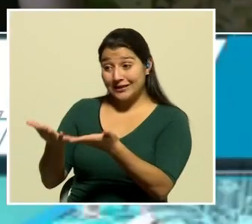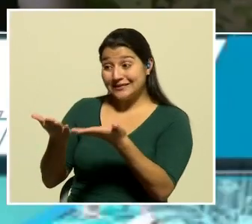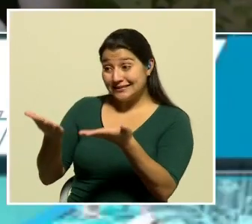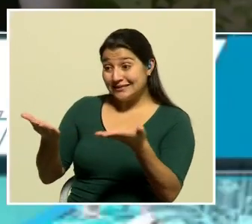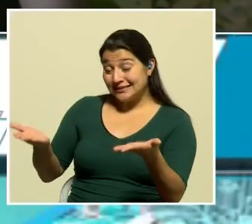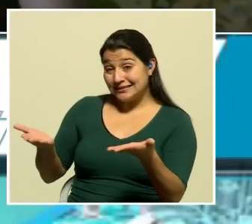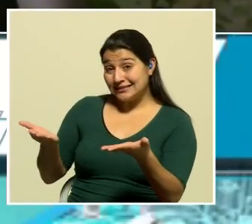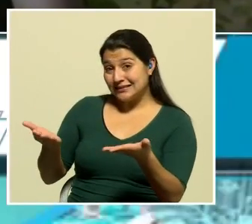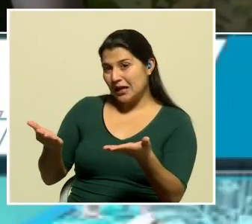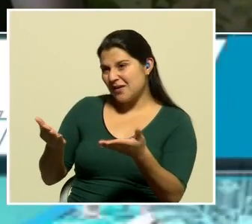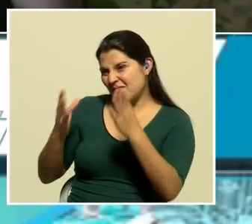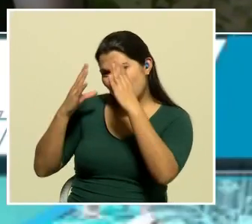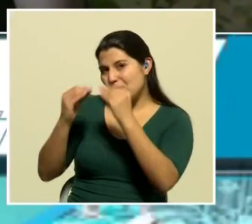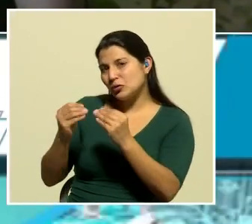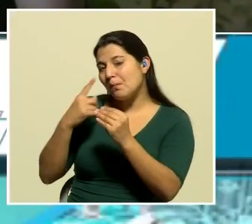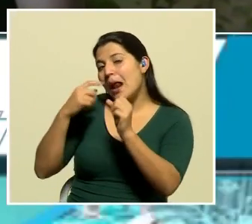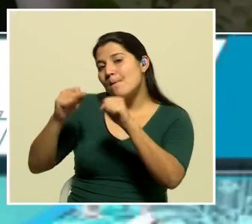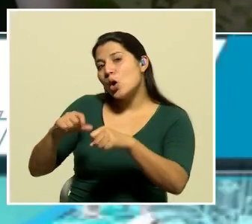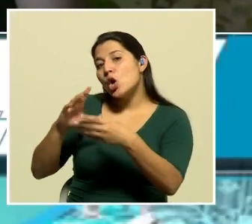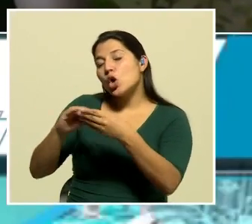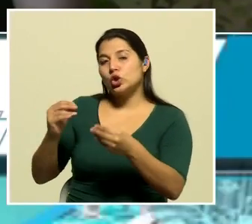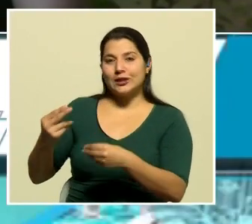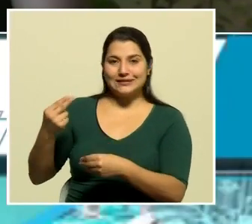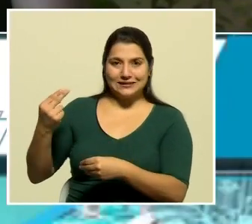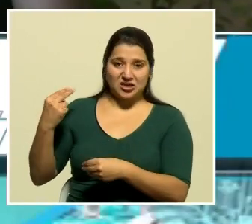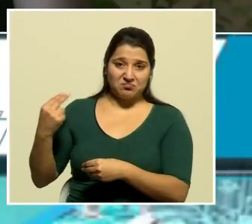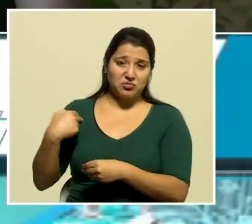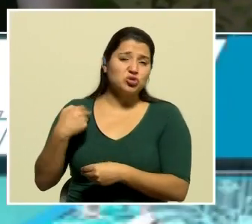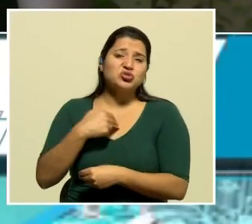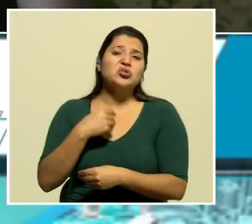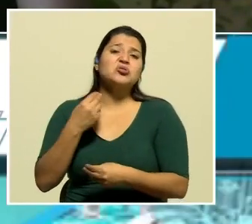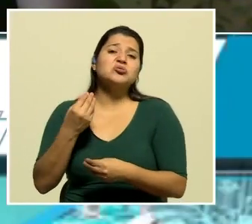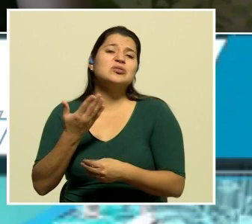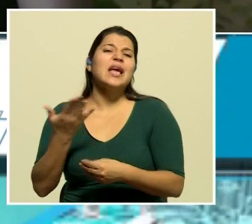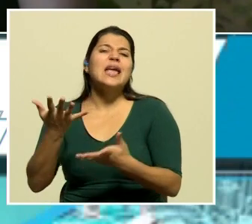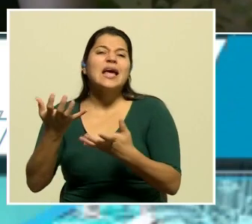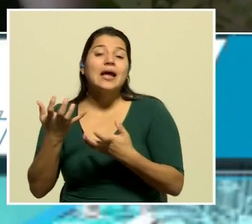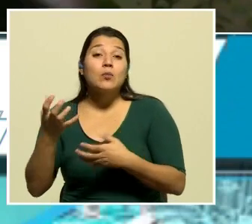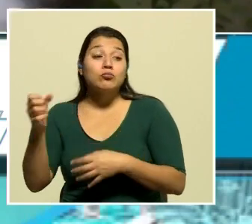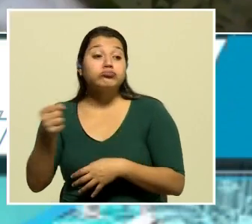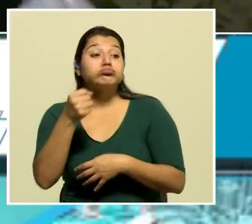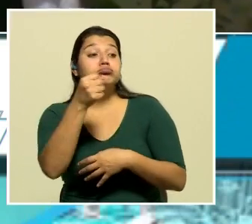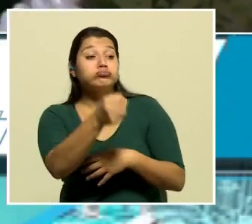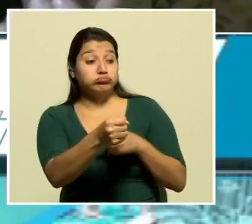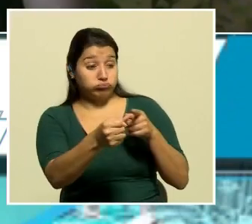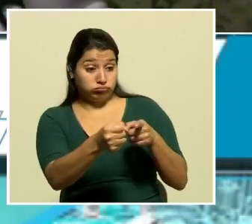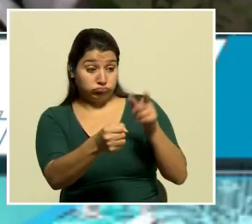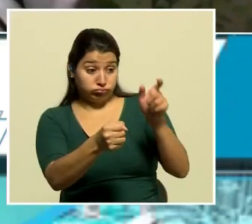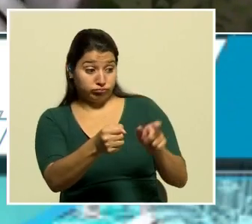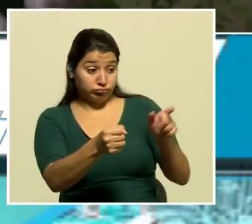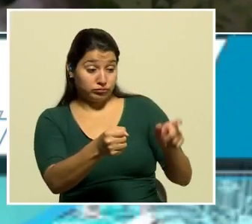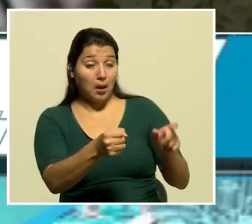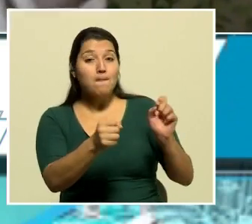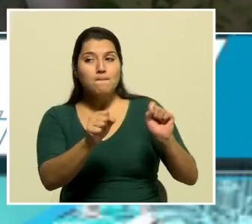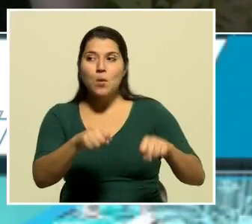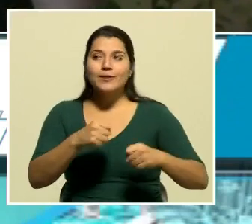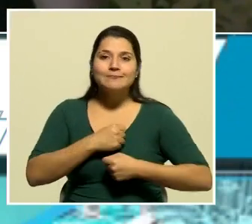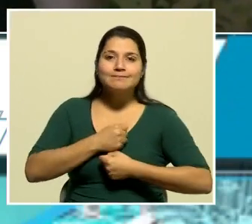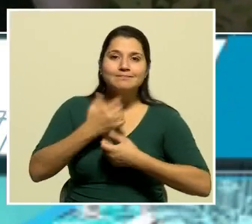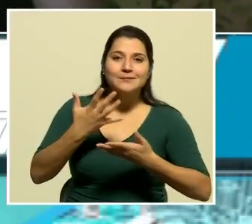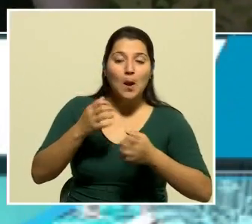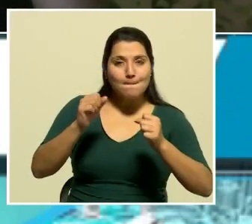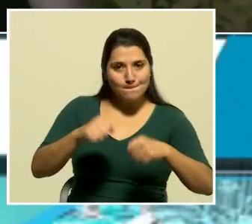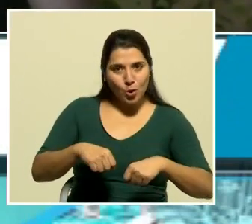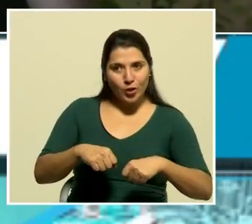sus historias. Y es que al final de cuentas lo que queremos es prestar un micrófono para que estas personas puedan expresarse y poder dar a conocer las